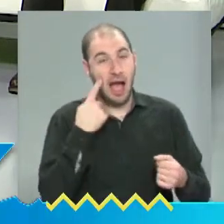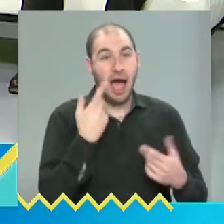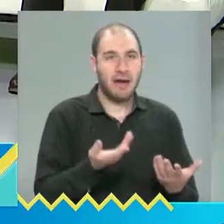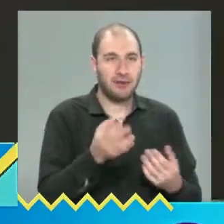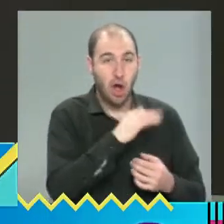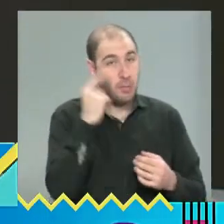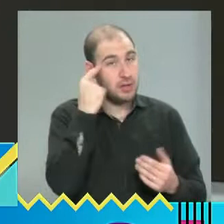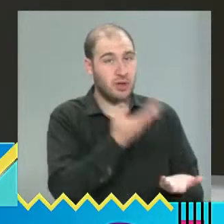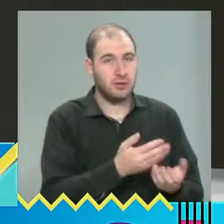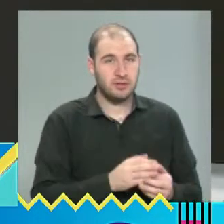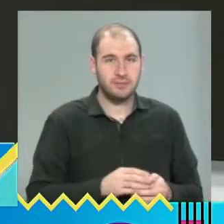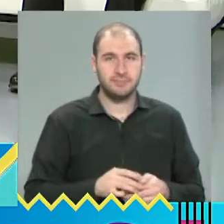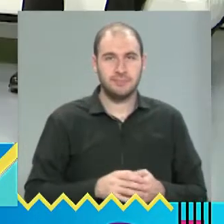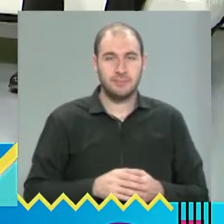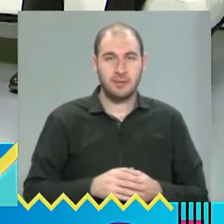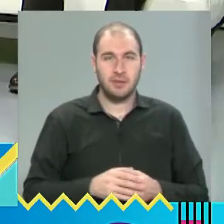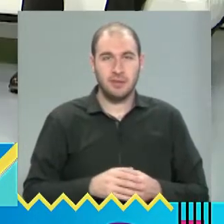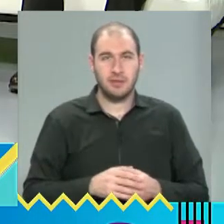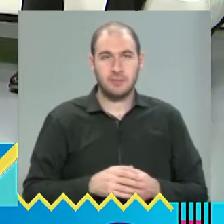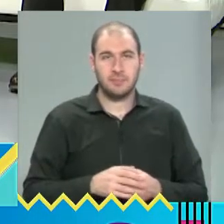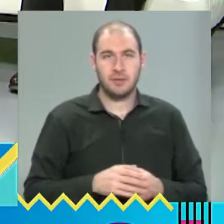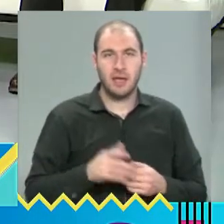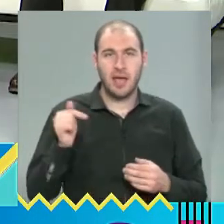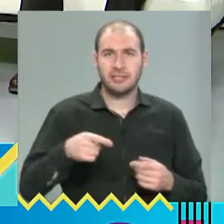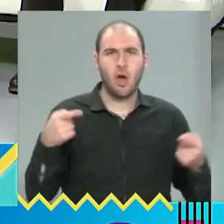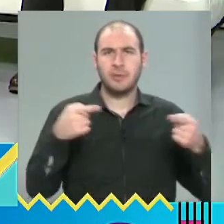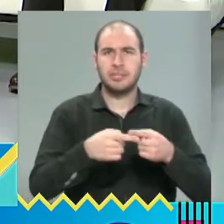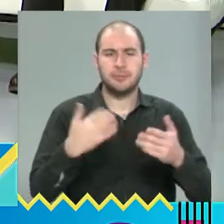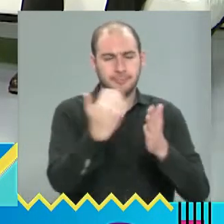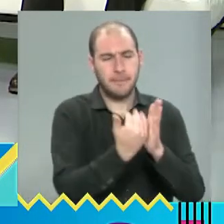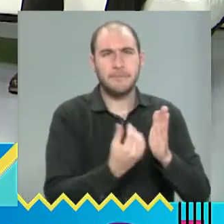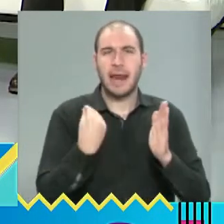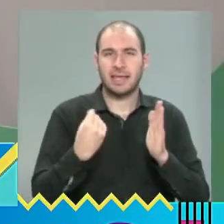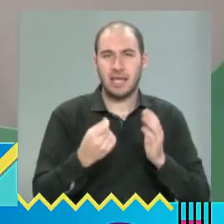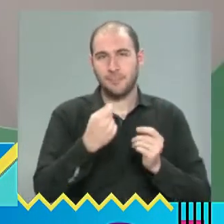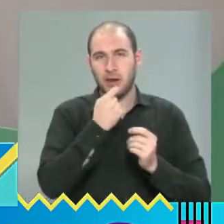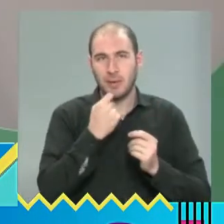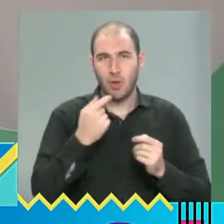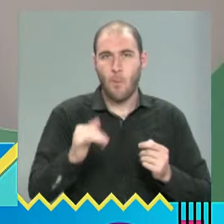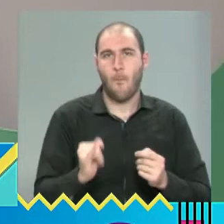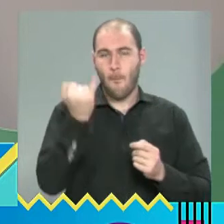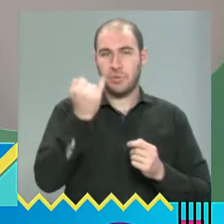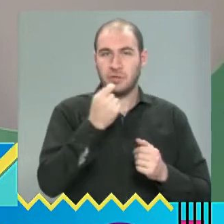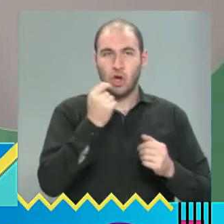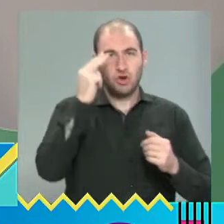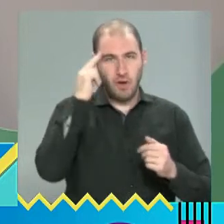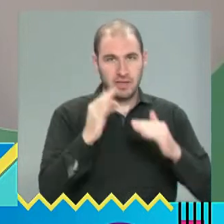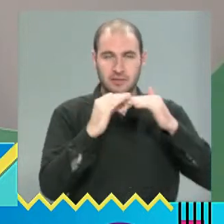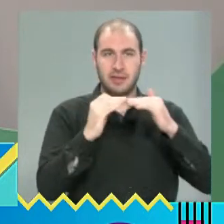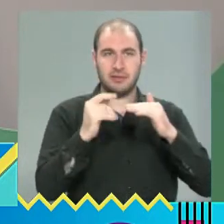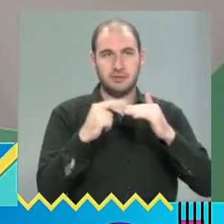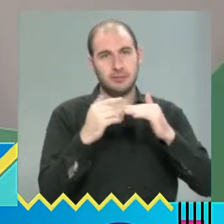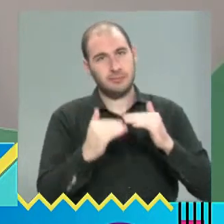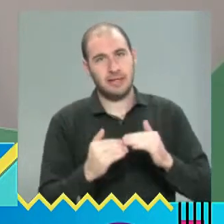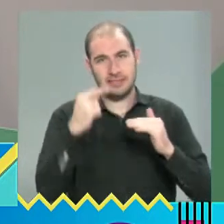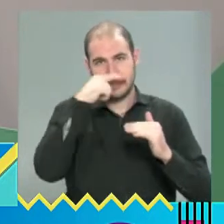es la opinión. A ver, ¿para qué están estas metas, digamos? Es como cuando uno va a bajar de peso, uno dice peso 90, tendría que bajar